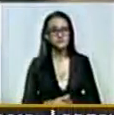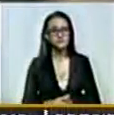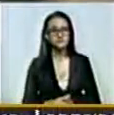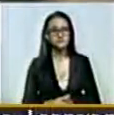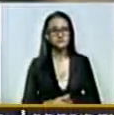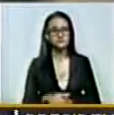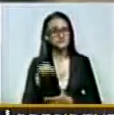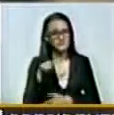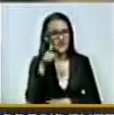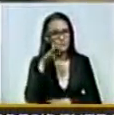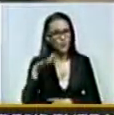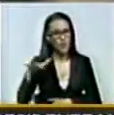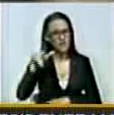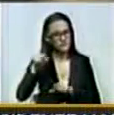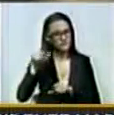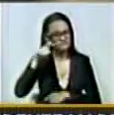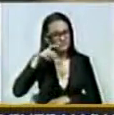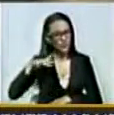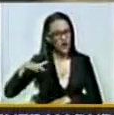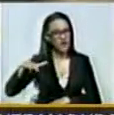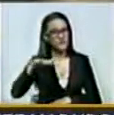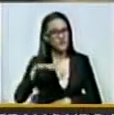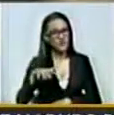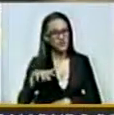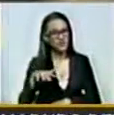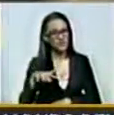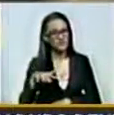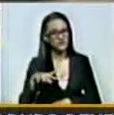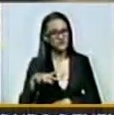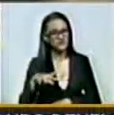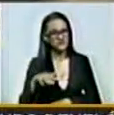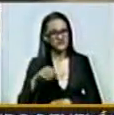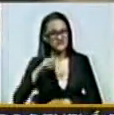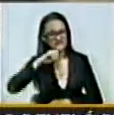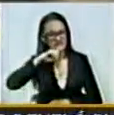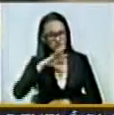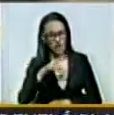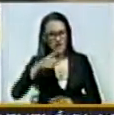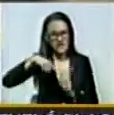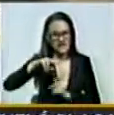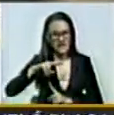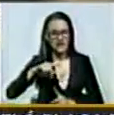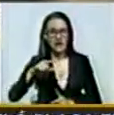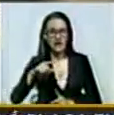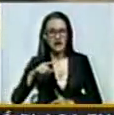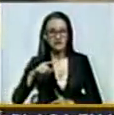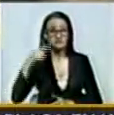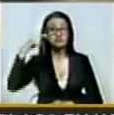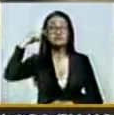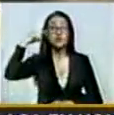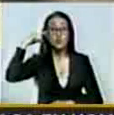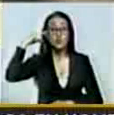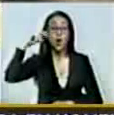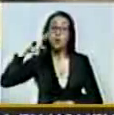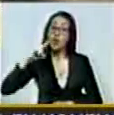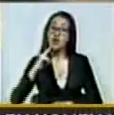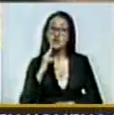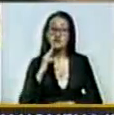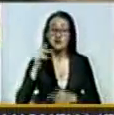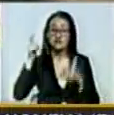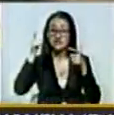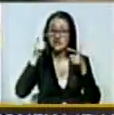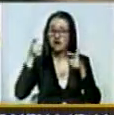Este pueblo está enraizado en una gesta histórica tremenda, con Bolívar a la cabeza, a quien Chávez trajo al